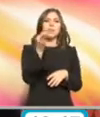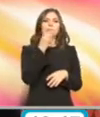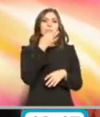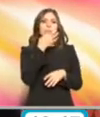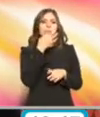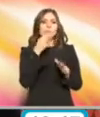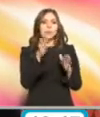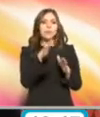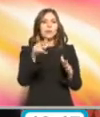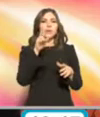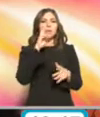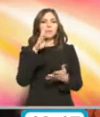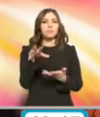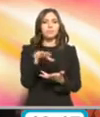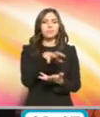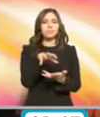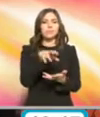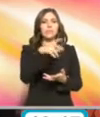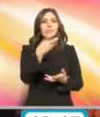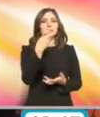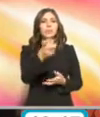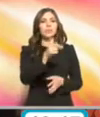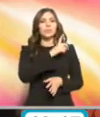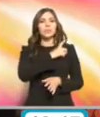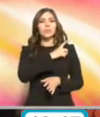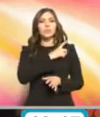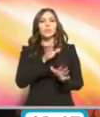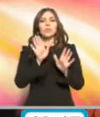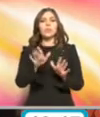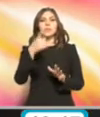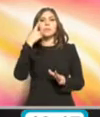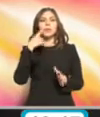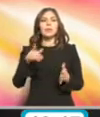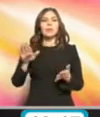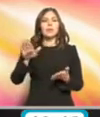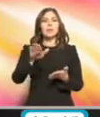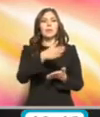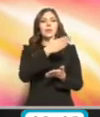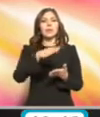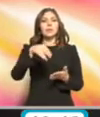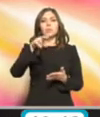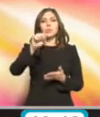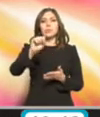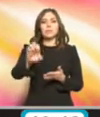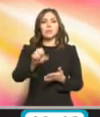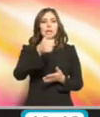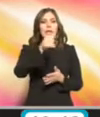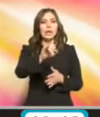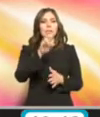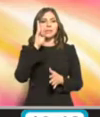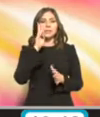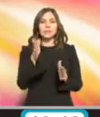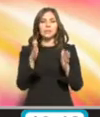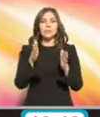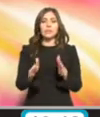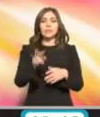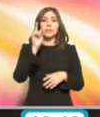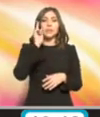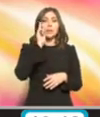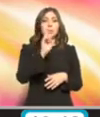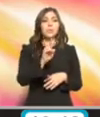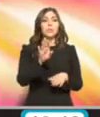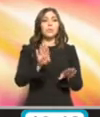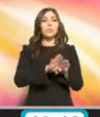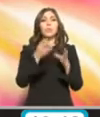a quedar esto. Esta solamente va a ser la base con la que vamos a rellenar nuestra mousse. Así Exactamente. queda, Así queda. mira. Si se dan cuenta,